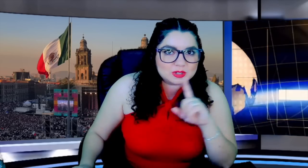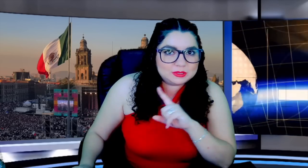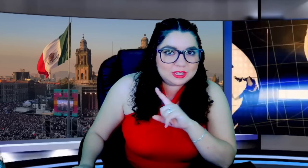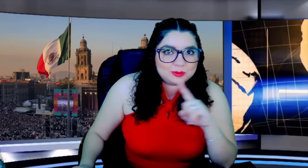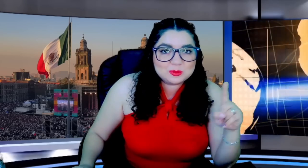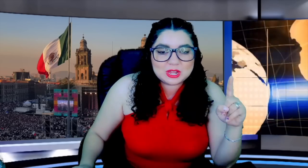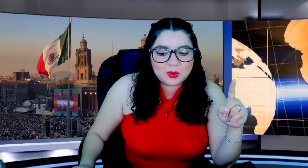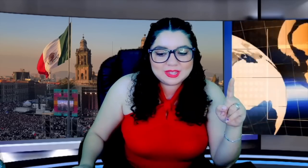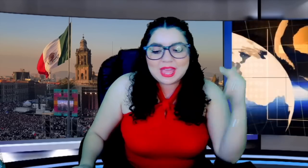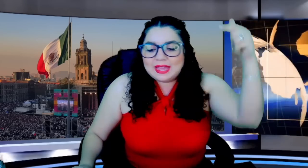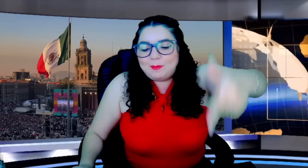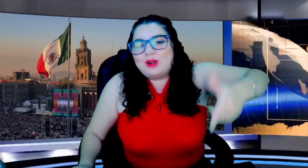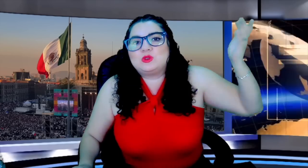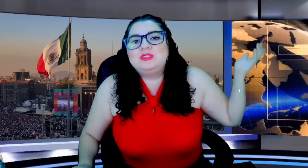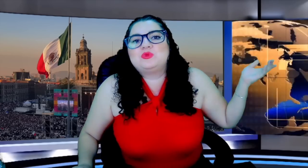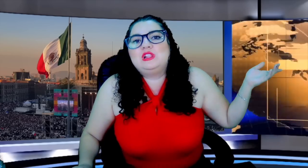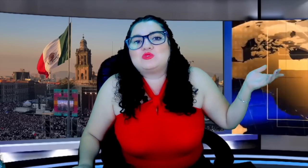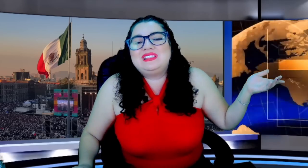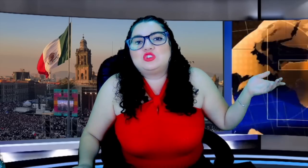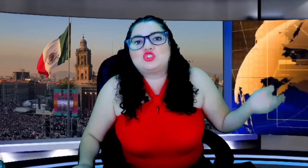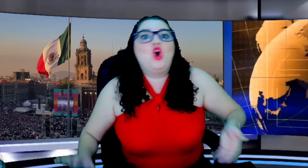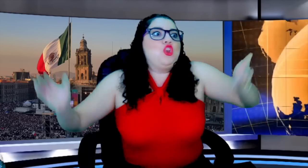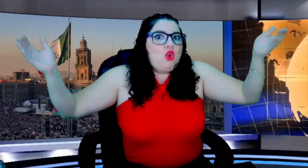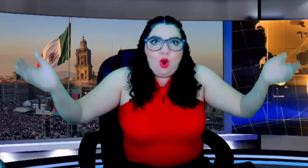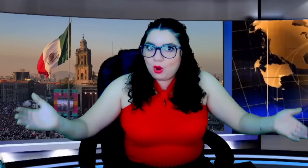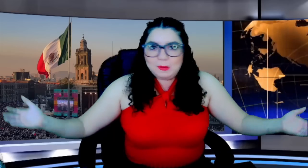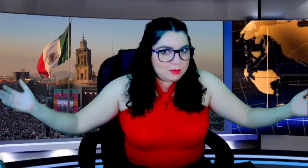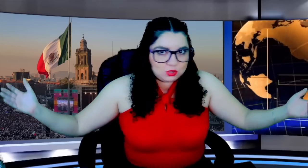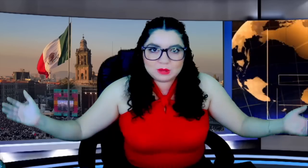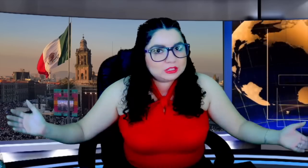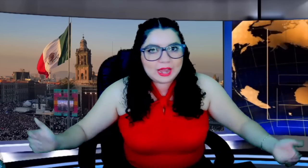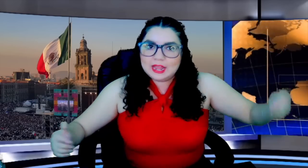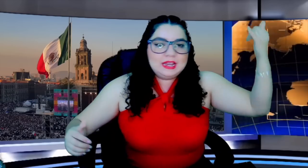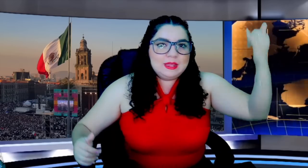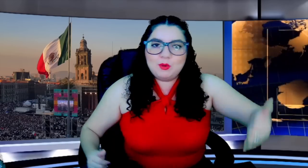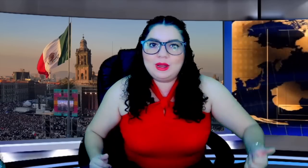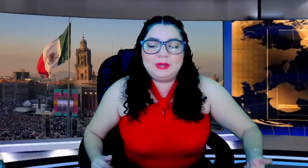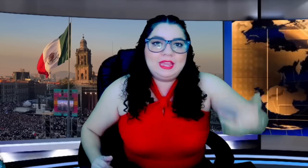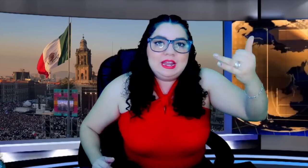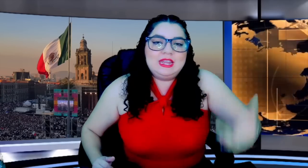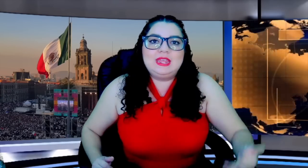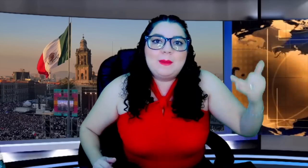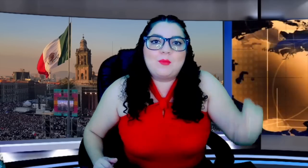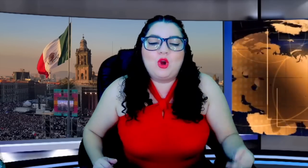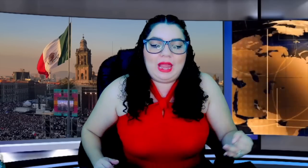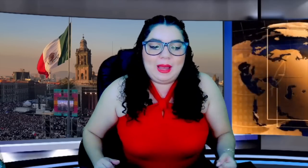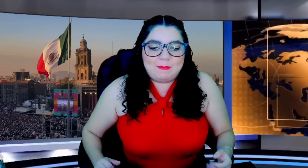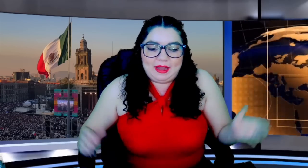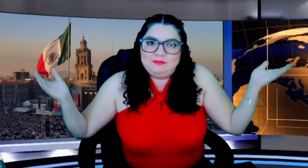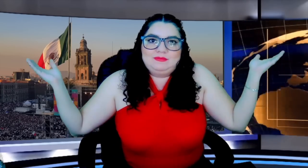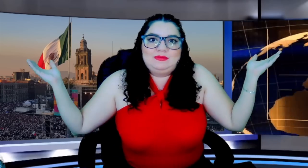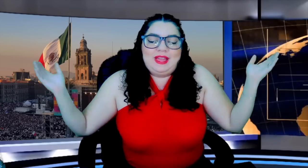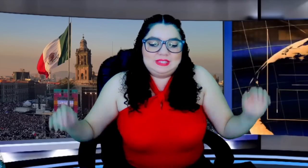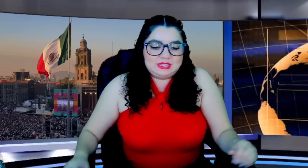podemos repetir los mismos errores, que por eso mismo en el 2018 no volvimos a votar ni por el PRI ni por el